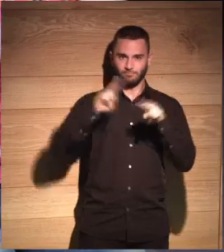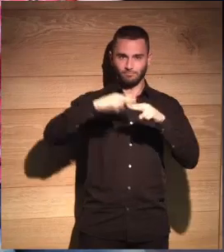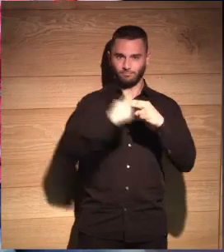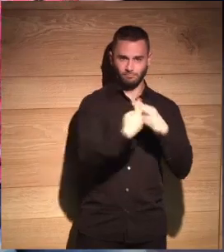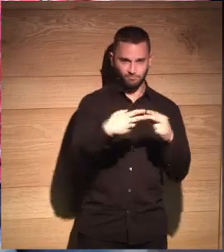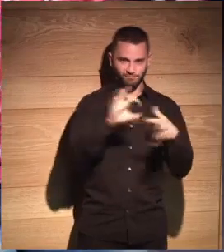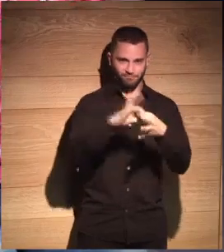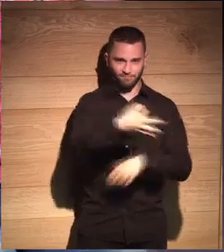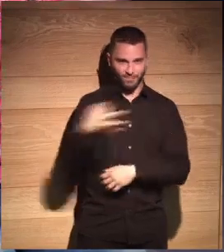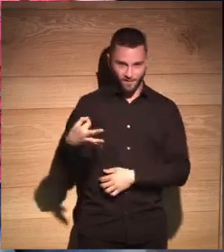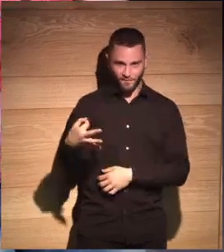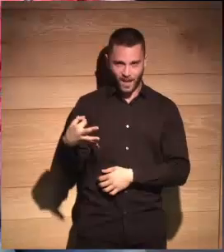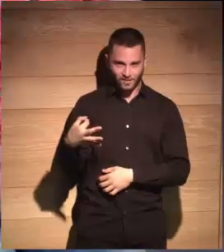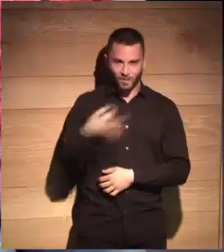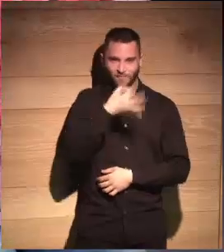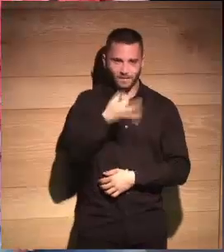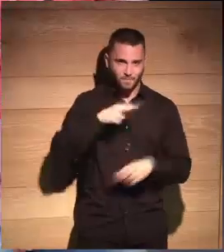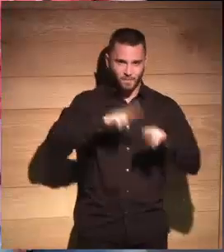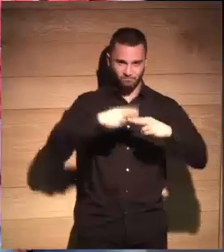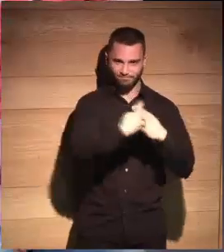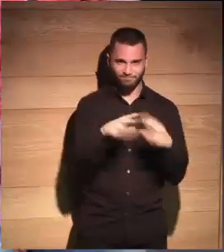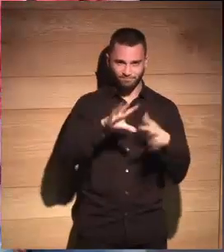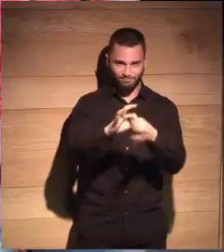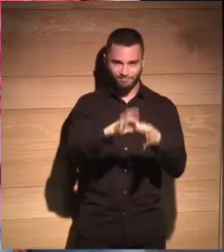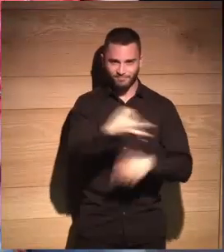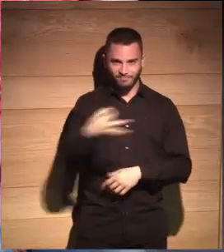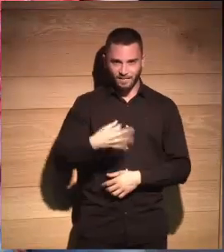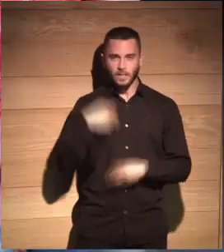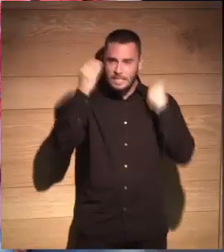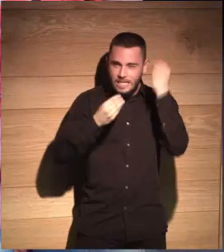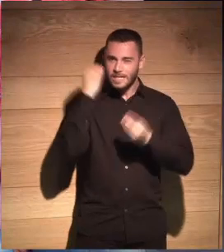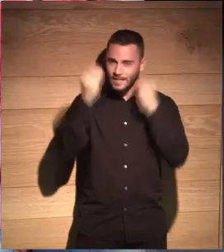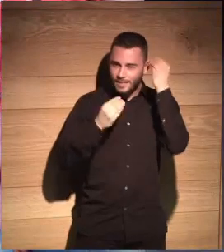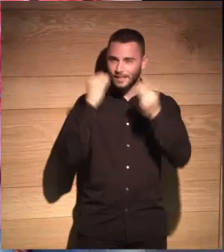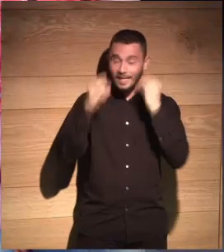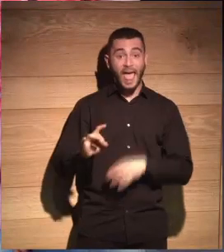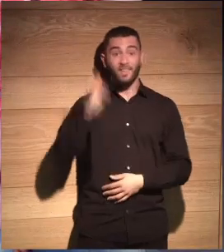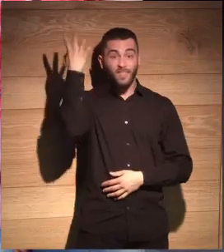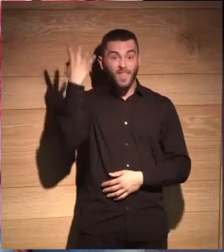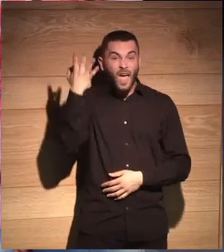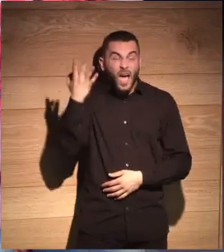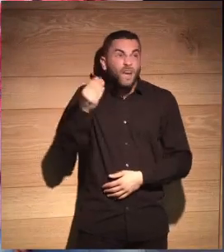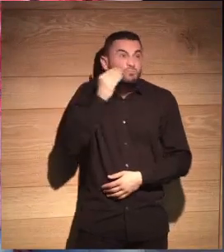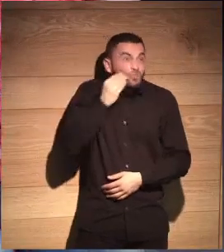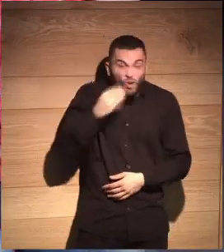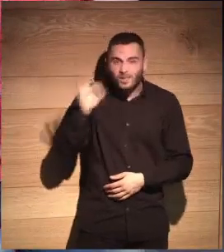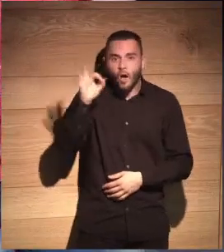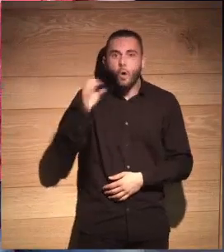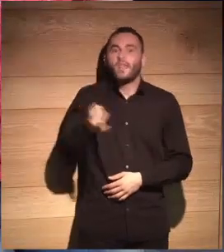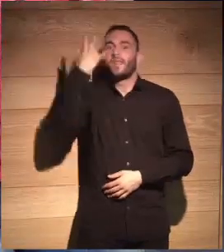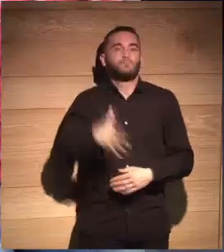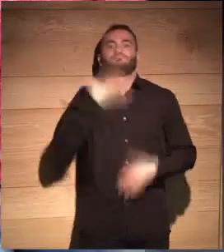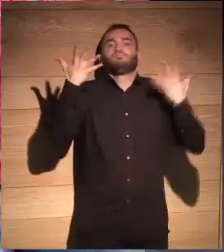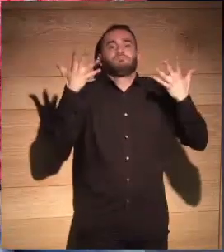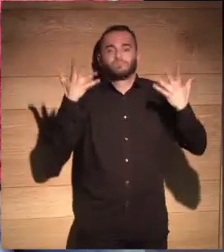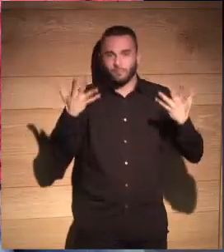Cuando todas las piezas encajan, sí, cuando todas las piezas que escribirlo, sí, ¿sabes? Estás dándole vueltas y a veces la idea más tonta o más inesperada o que te